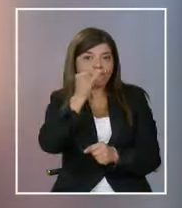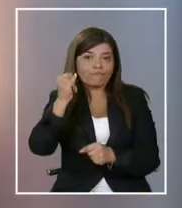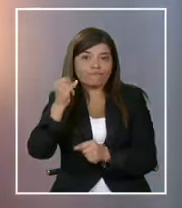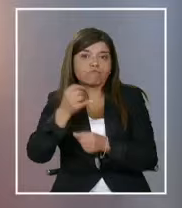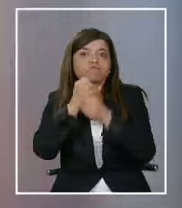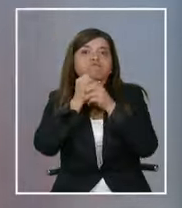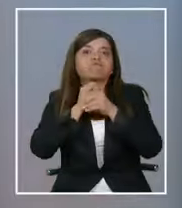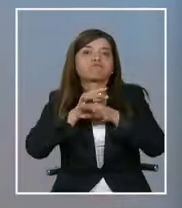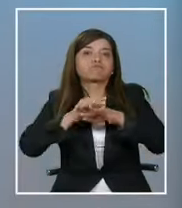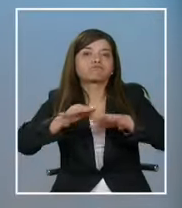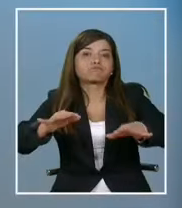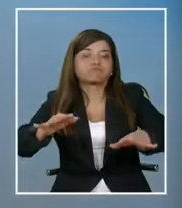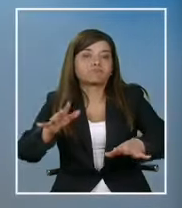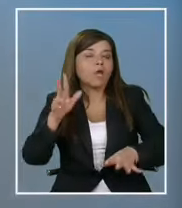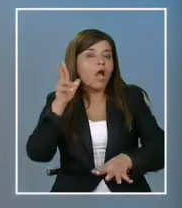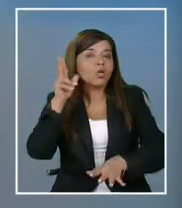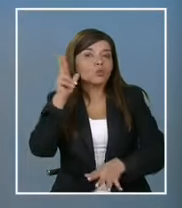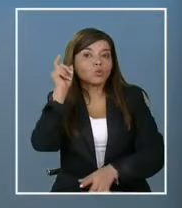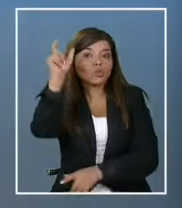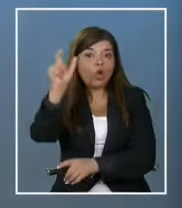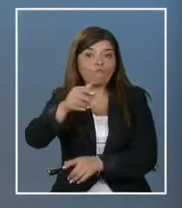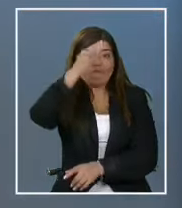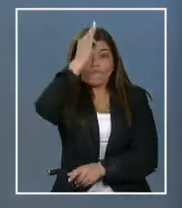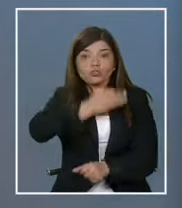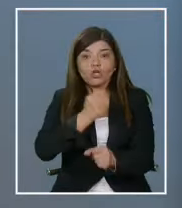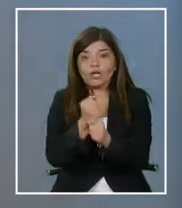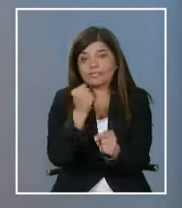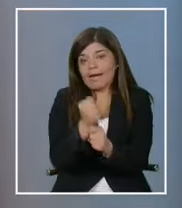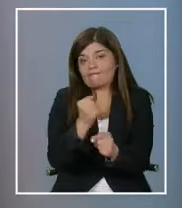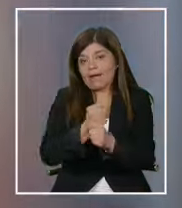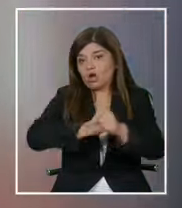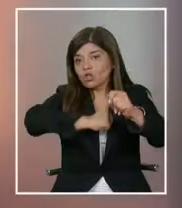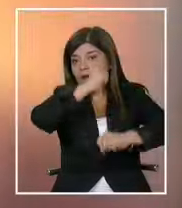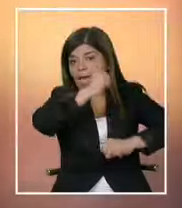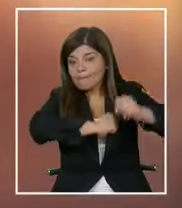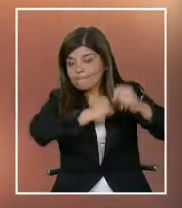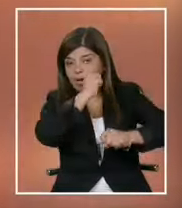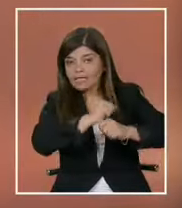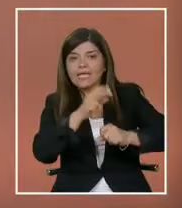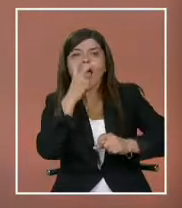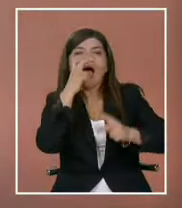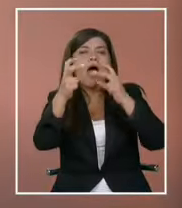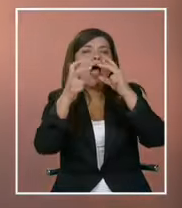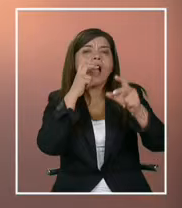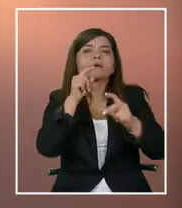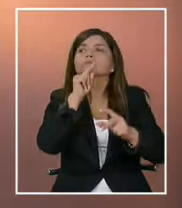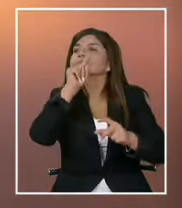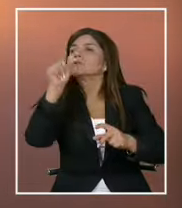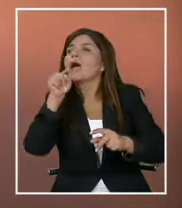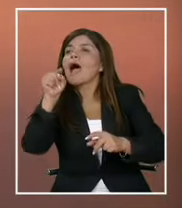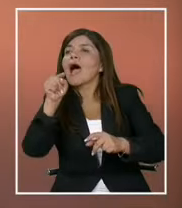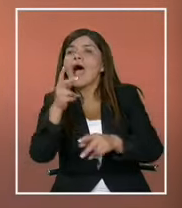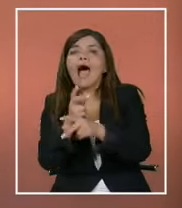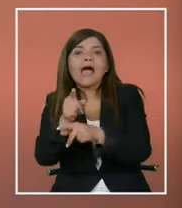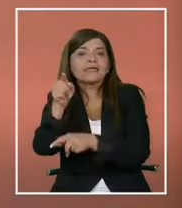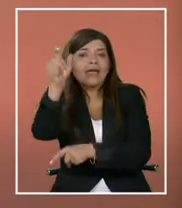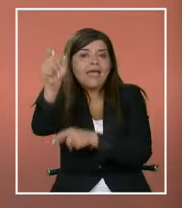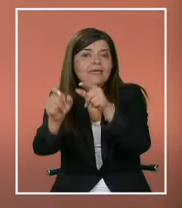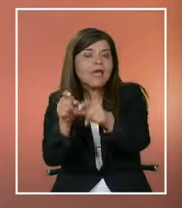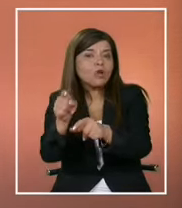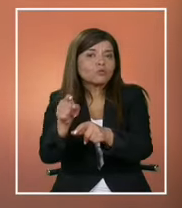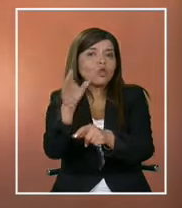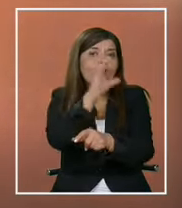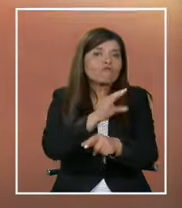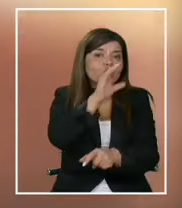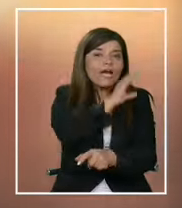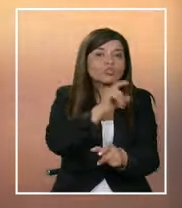en redes sociales donde se escucha a uno de los trabajadores de la empresa sanitaria Nuevo Sur gritando: hay alguien allí, a propósito de la